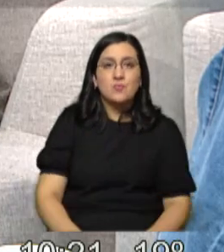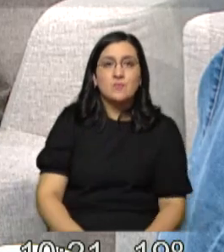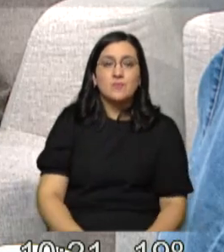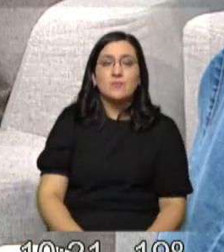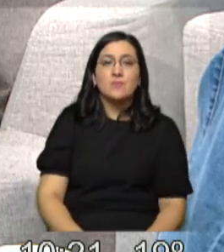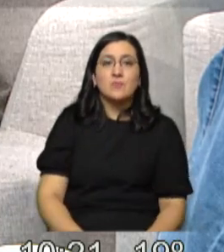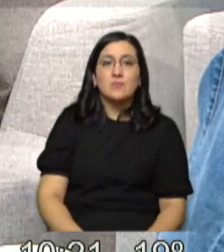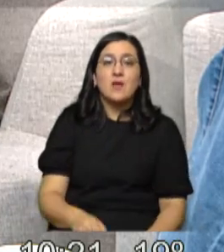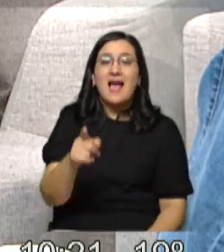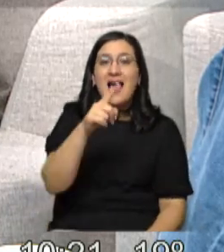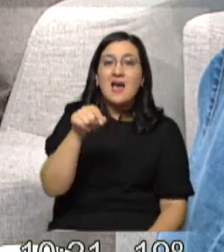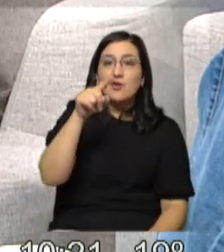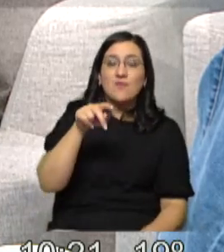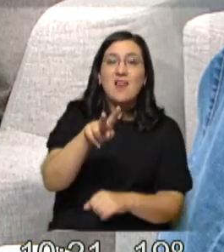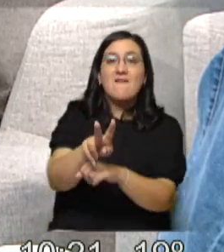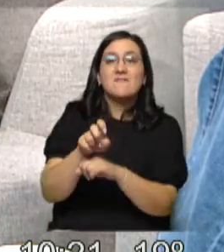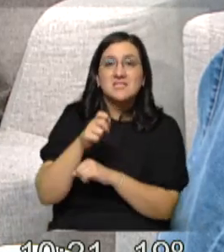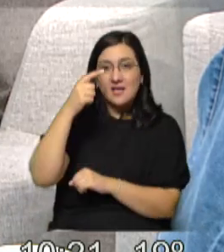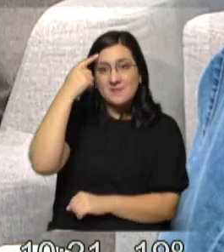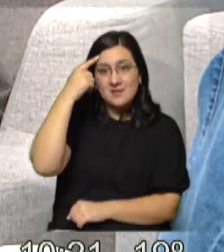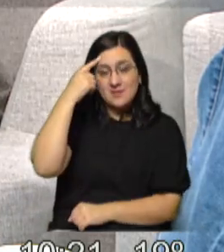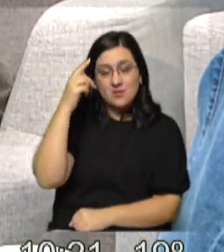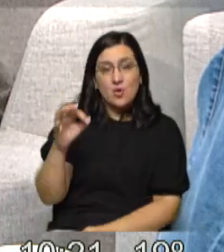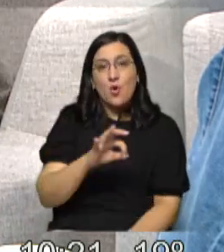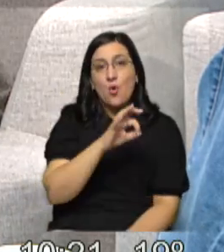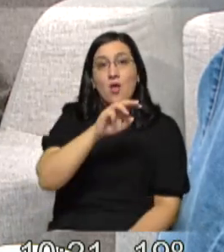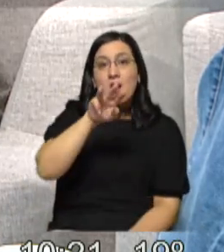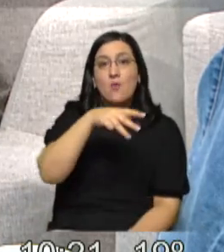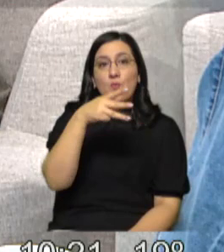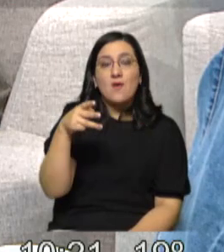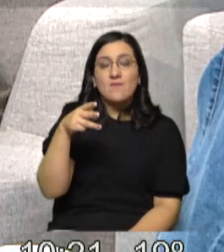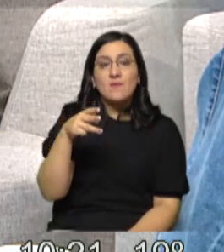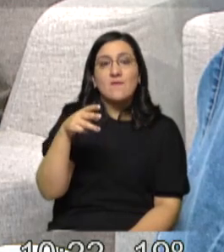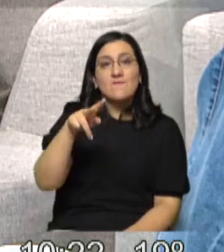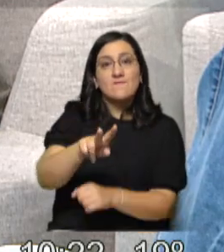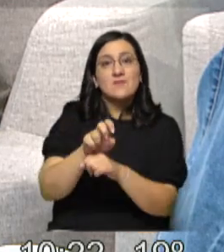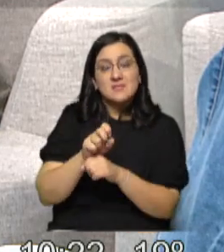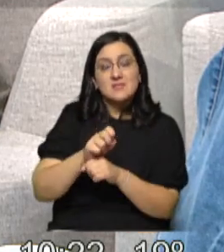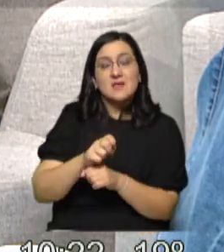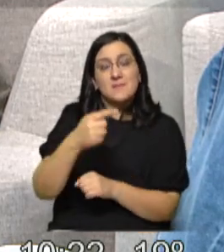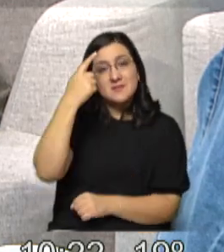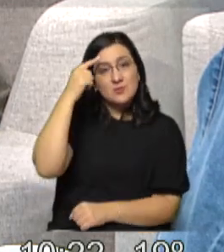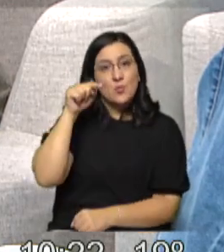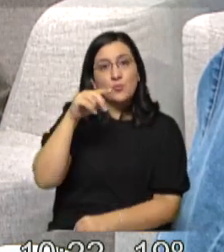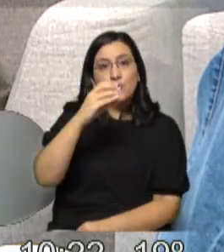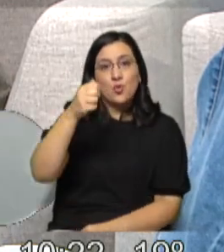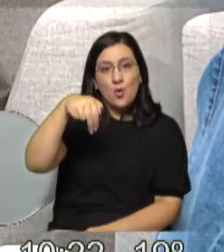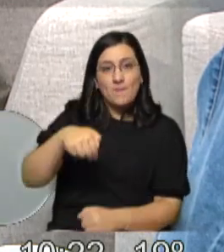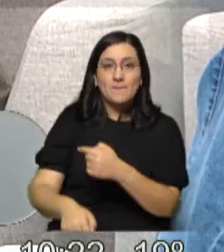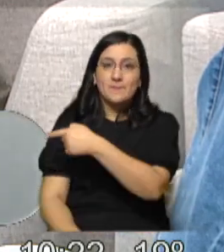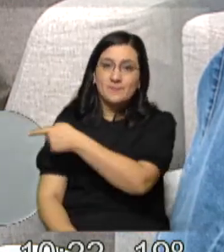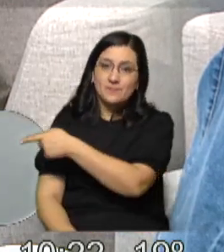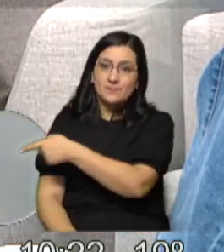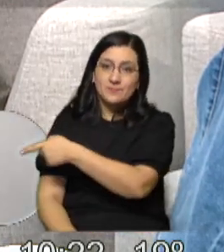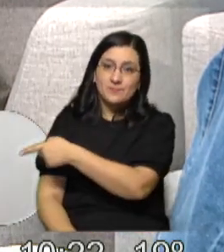esto. Arroba la física del pensamiento. Divino. En la web www.lafisicadelpensamiento.com. Ahí está. Divino. También tenemos